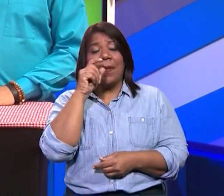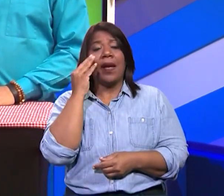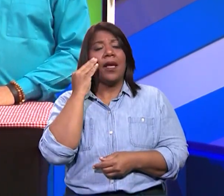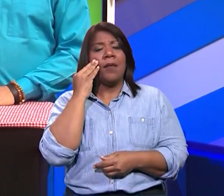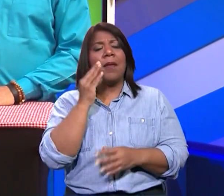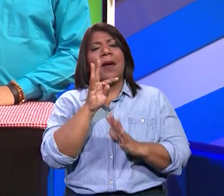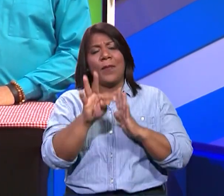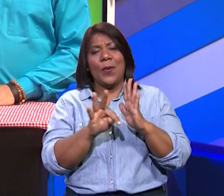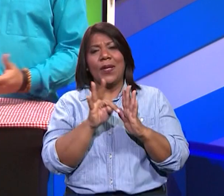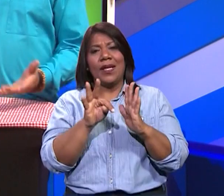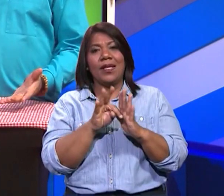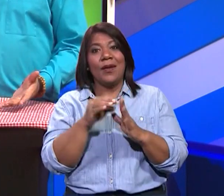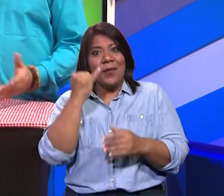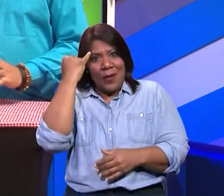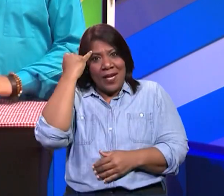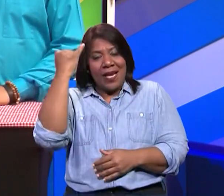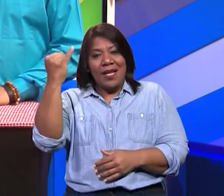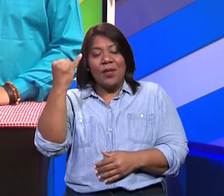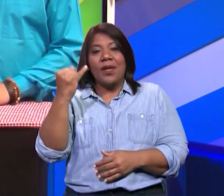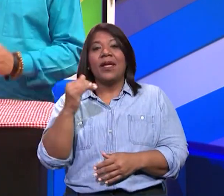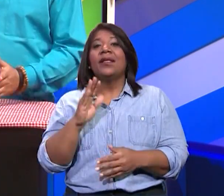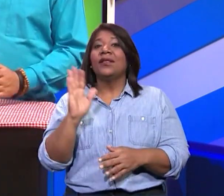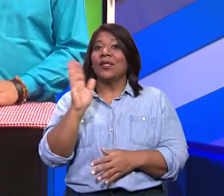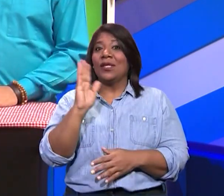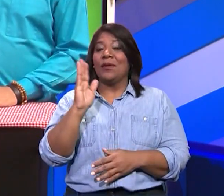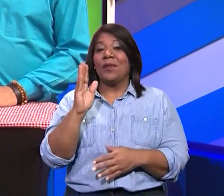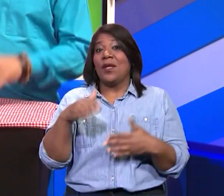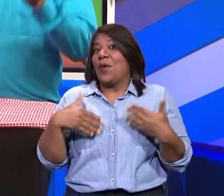dedicación y su creatividad también. Nos despedimos